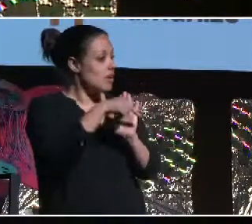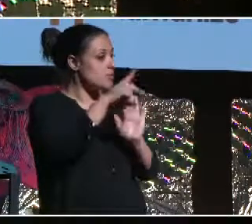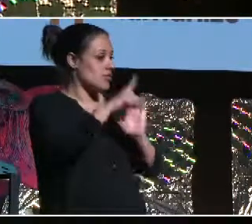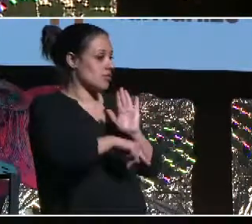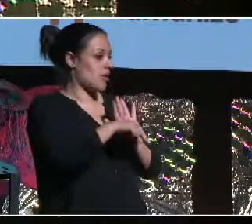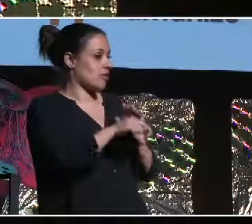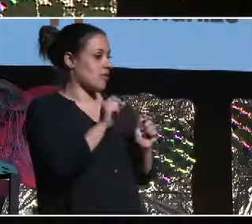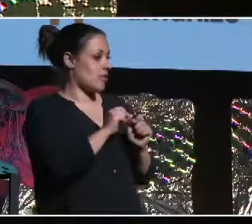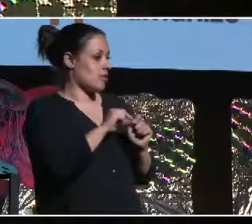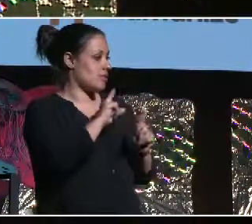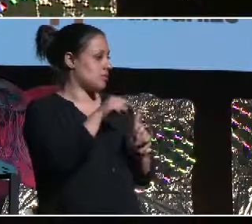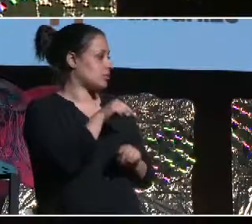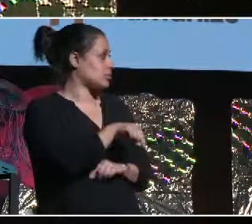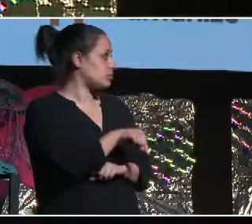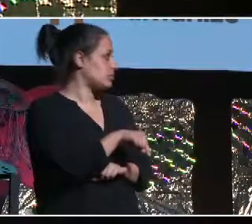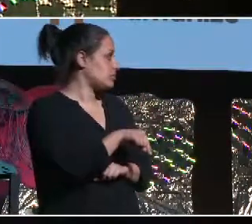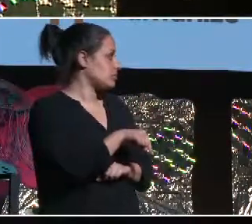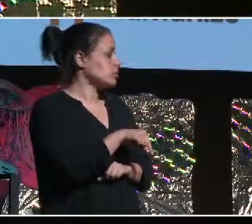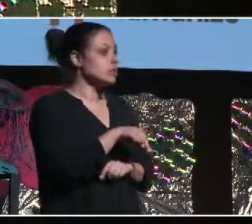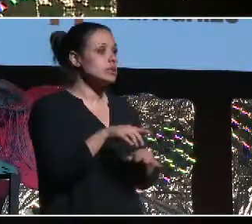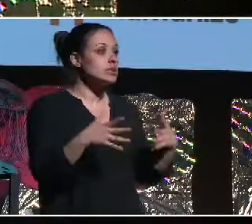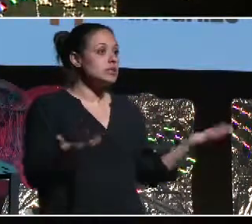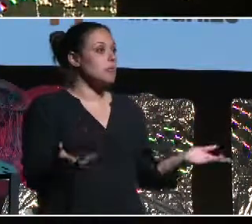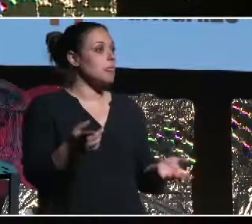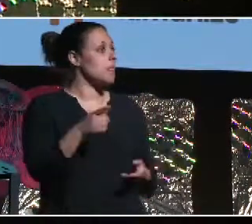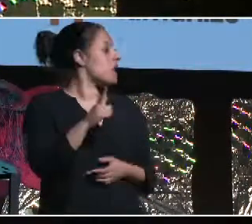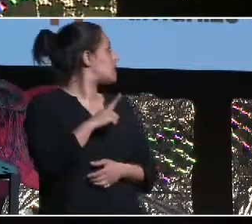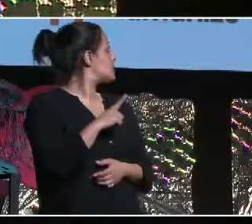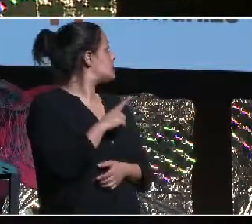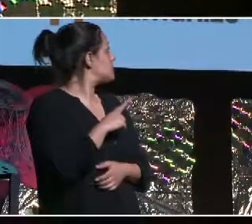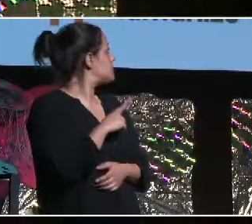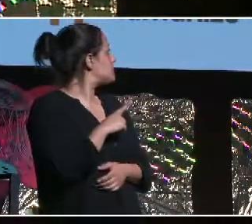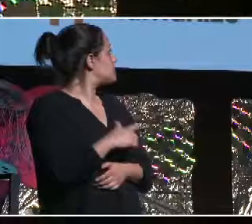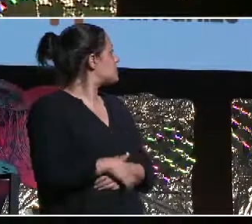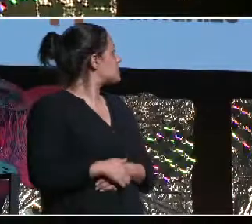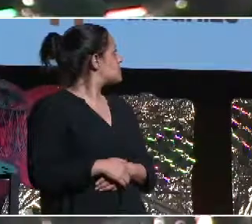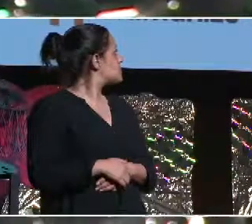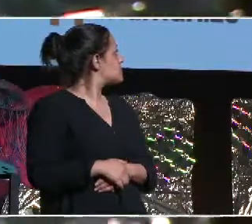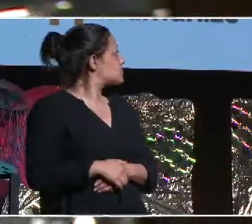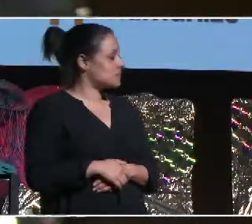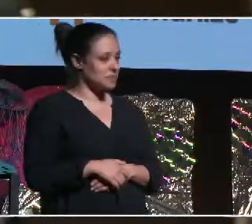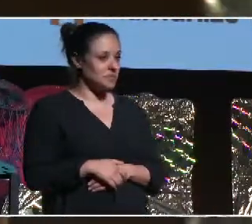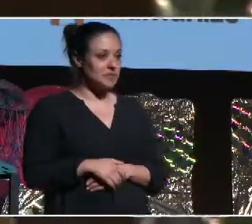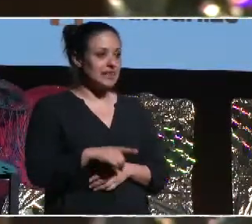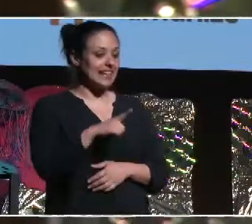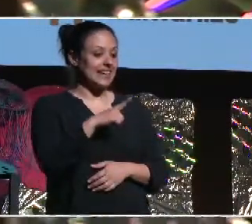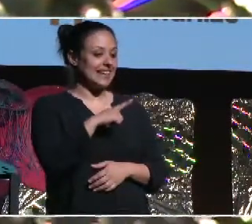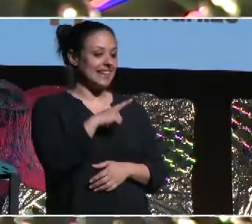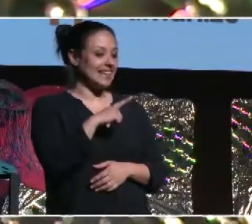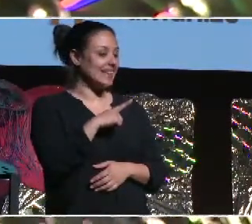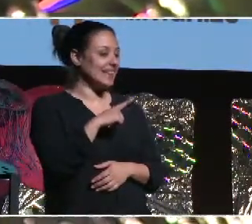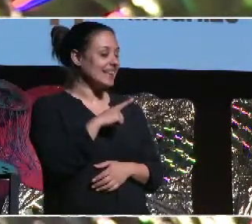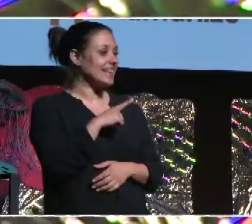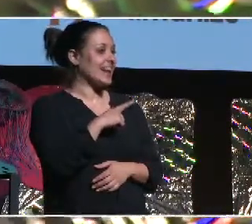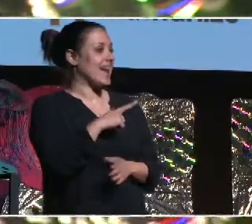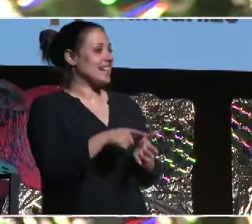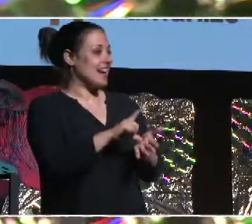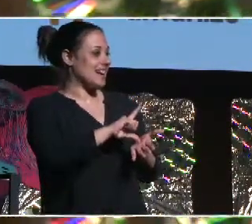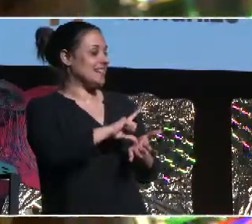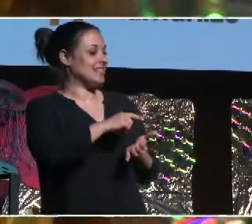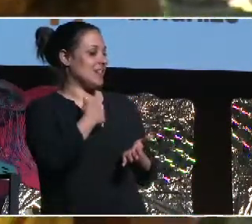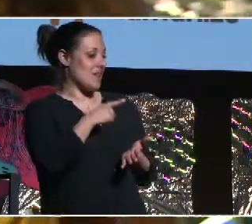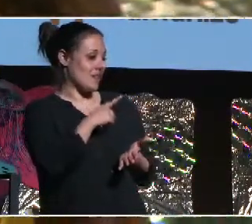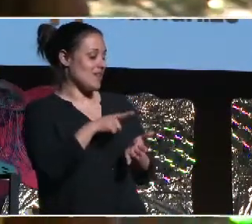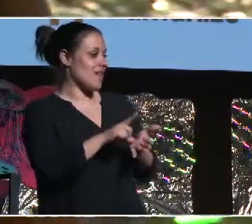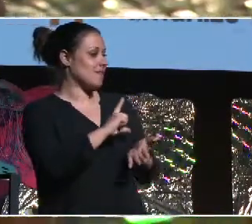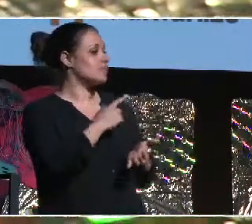Y este último lo contaba recién, y sumo uno que hoy charlando con algunos colegas salió, que es el tema de la confianza. Generalmente